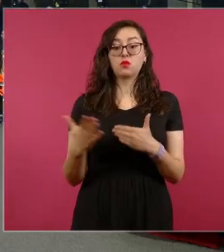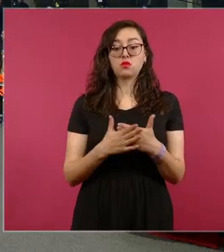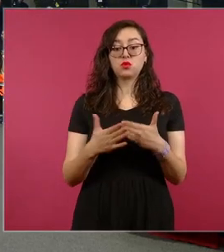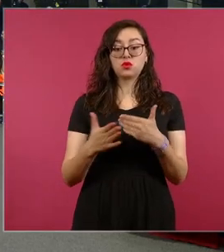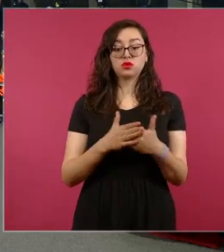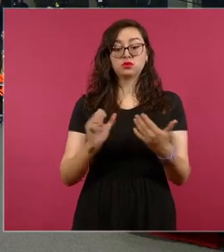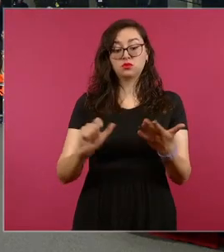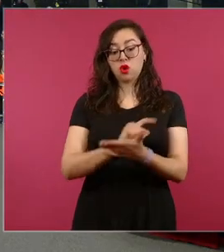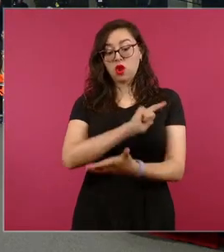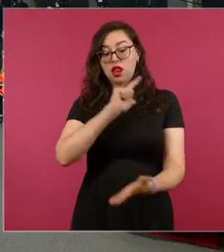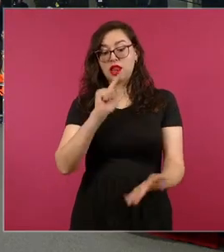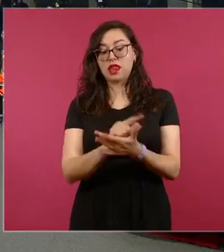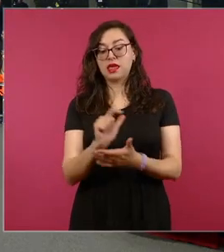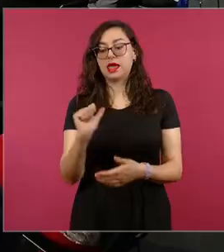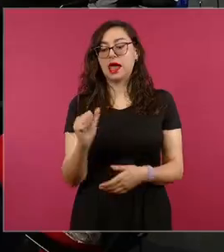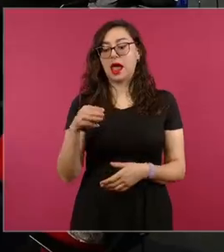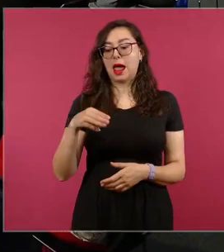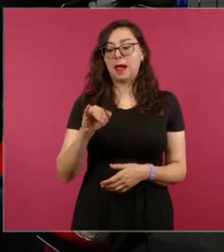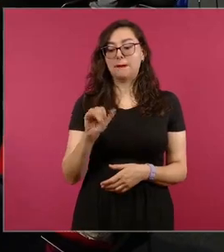de amnistía.